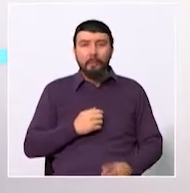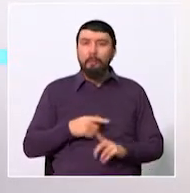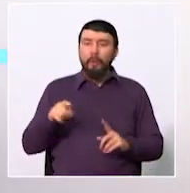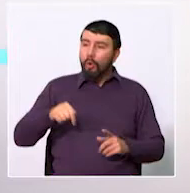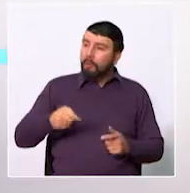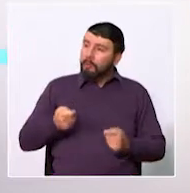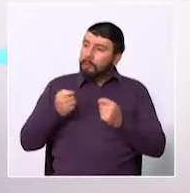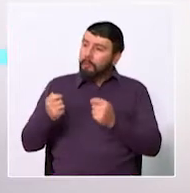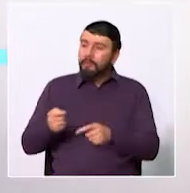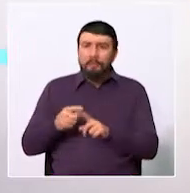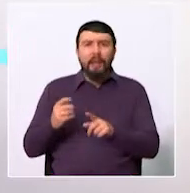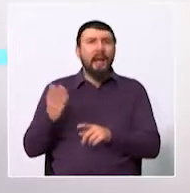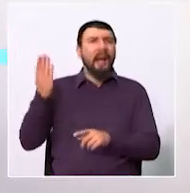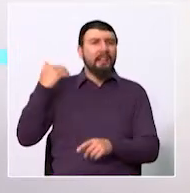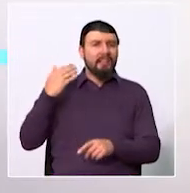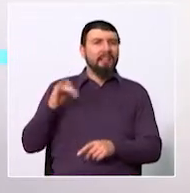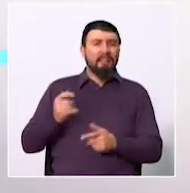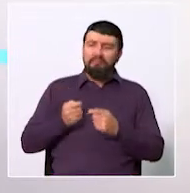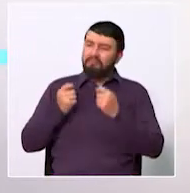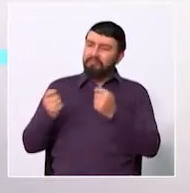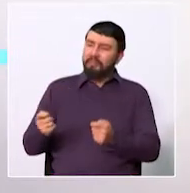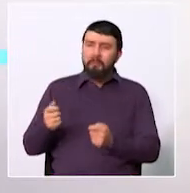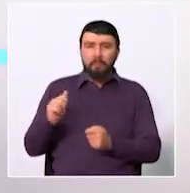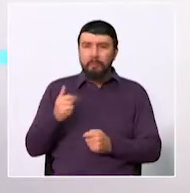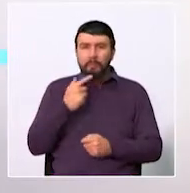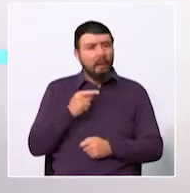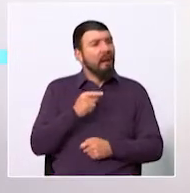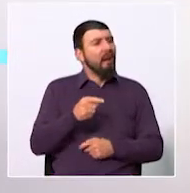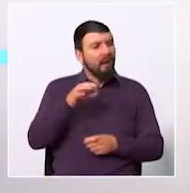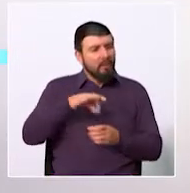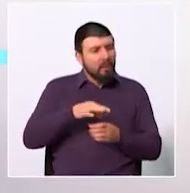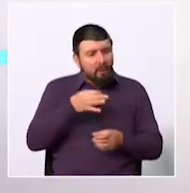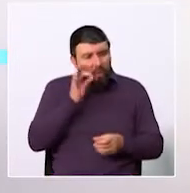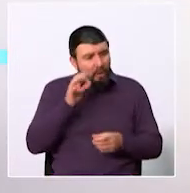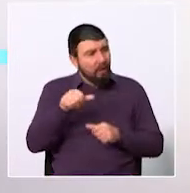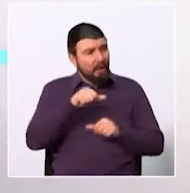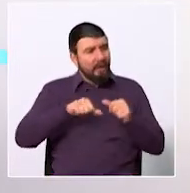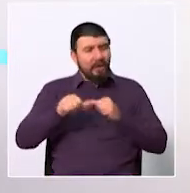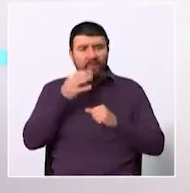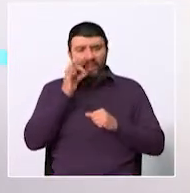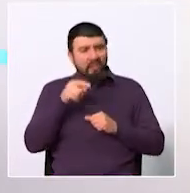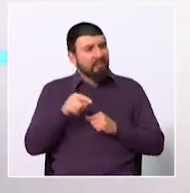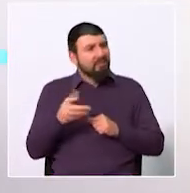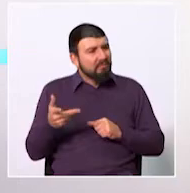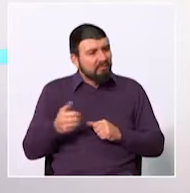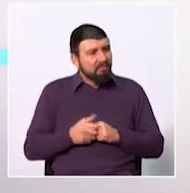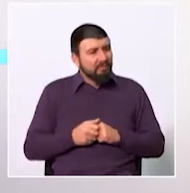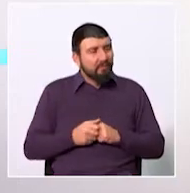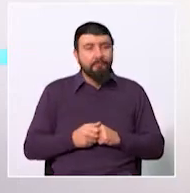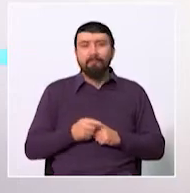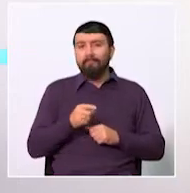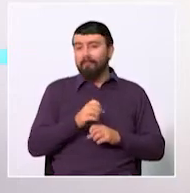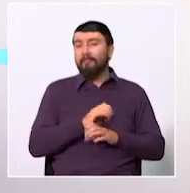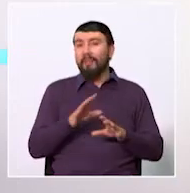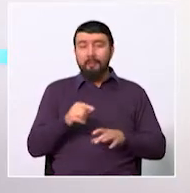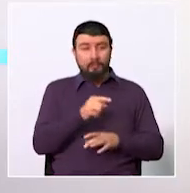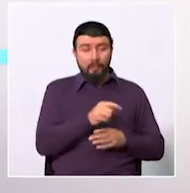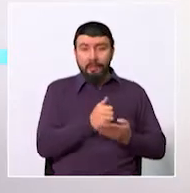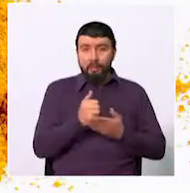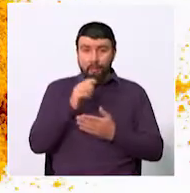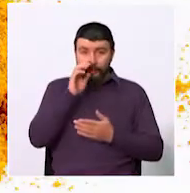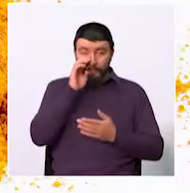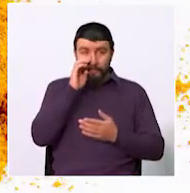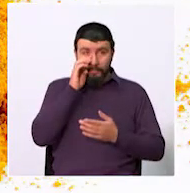nuestra oportunidad que fue que nos dijo que era lo que le hemos dado en vez del del café con una propiedad muy grande